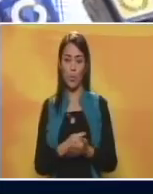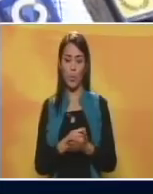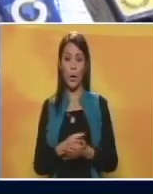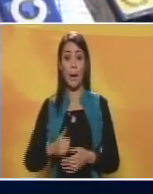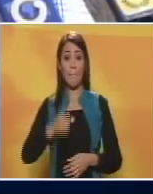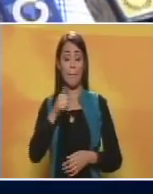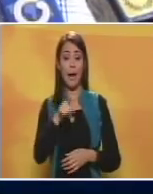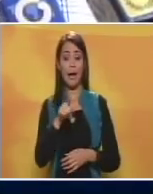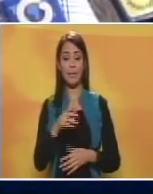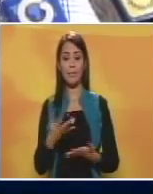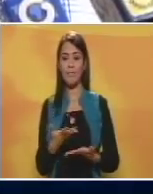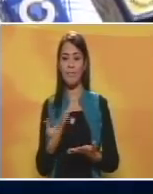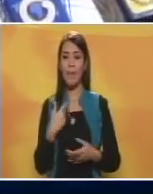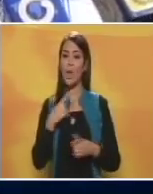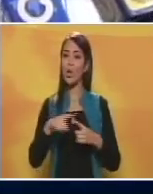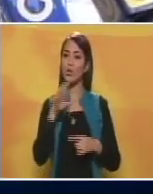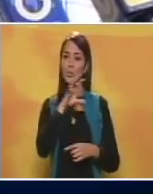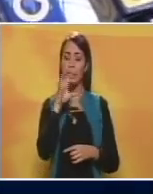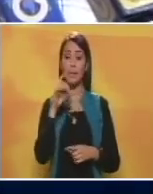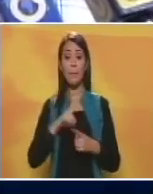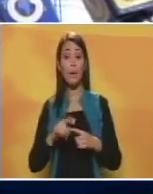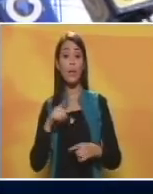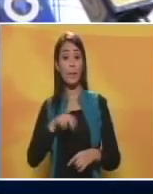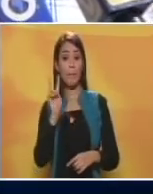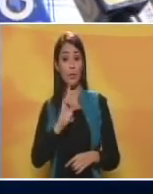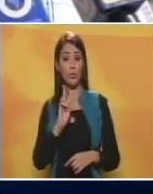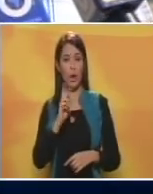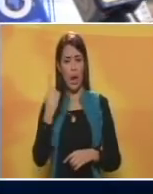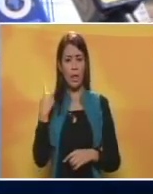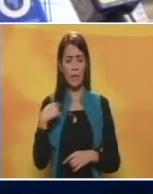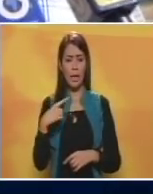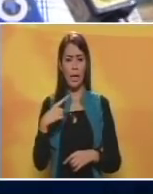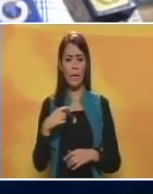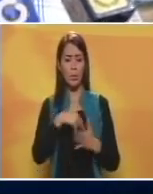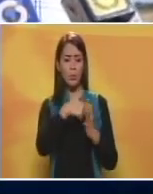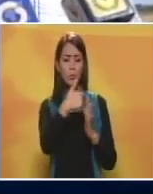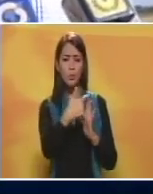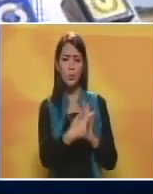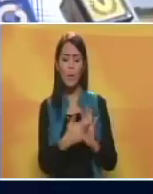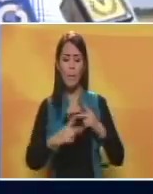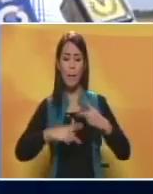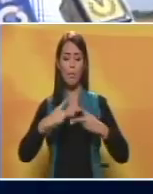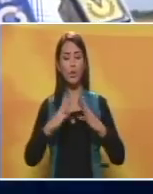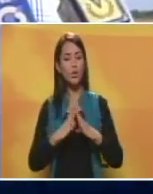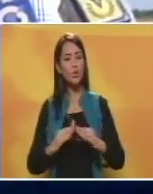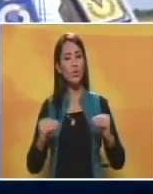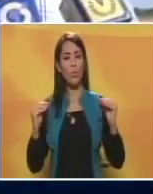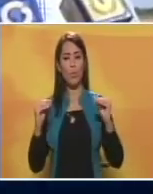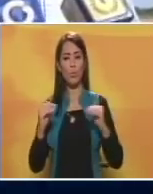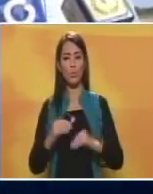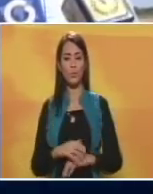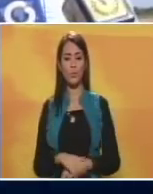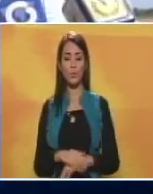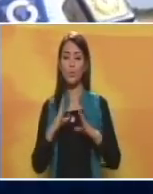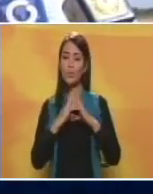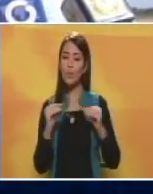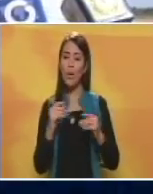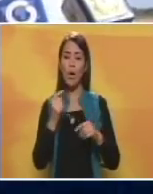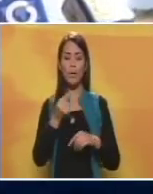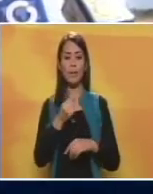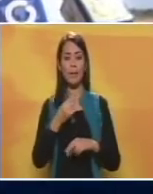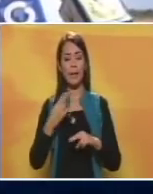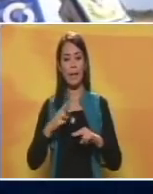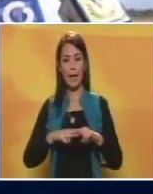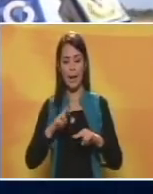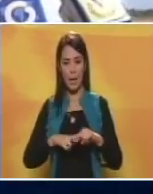consumo viene del exterior, pero Venezuela tiene las condiciones para producir todo el frijol bayo, toda la caraota